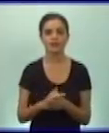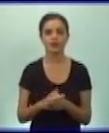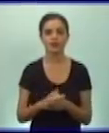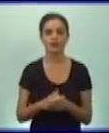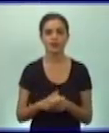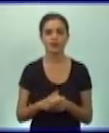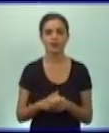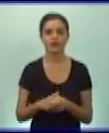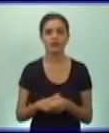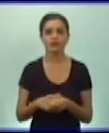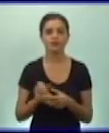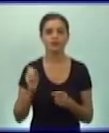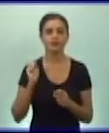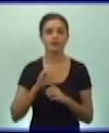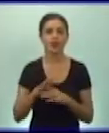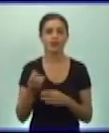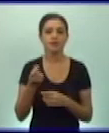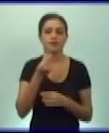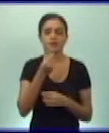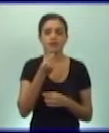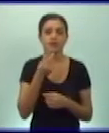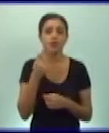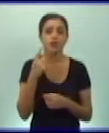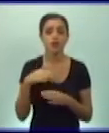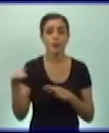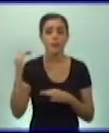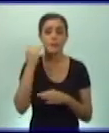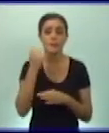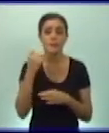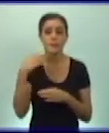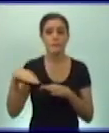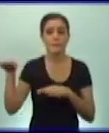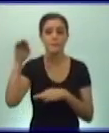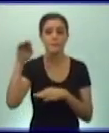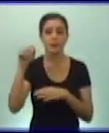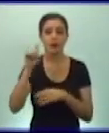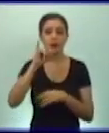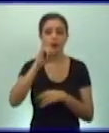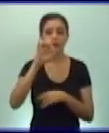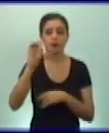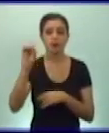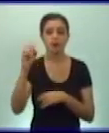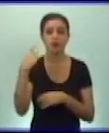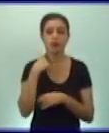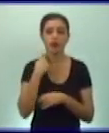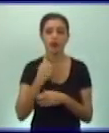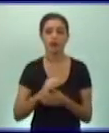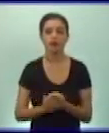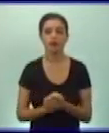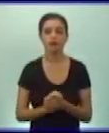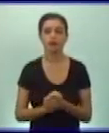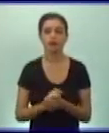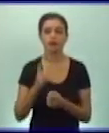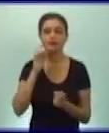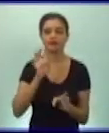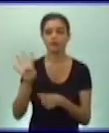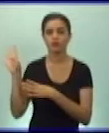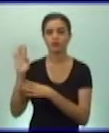de 60 años y más. Pero si se fijan bien, podemos observar que las barras más largas de la